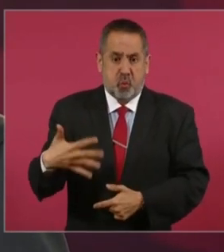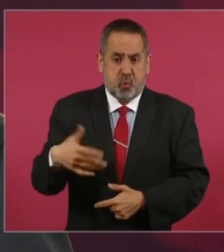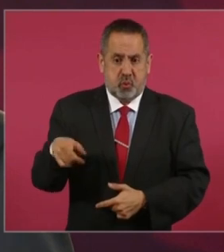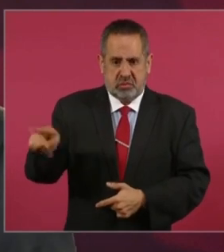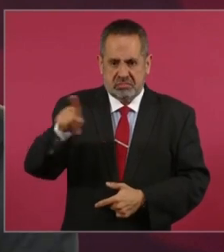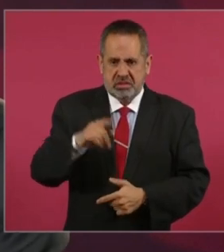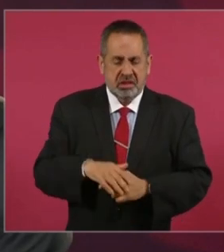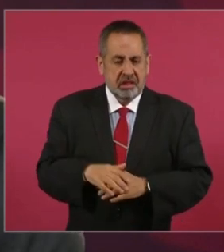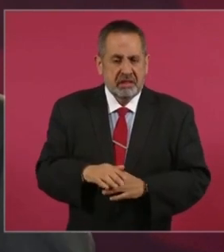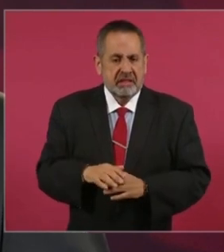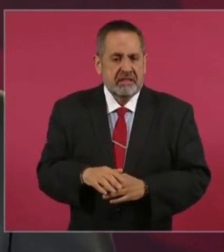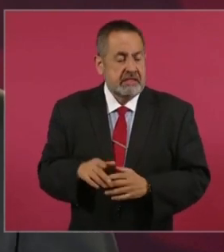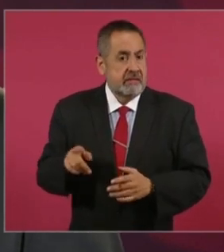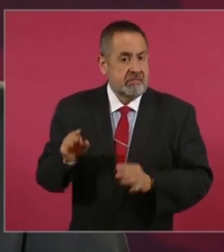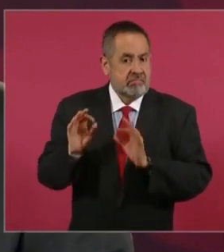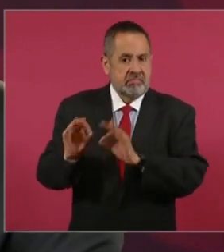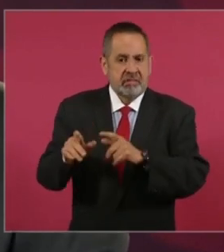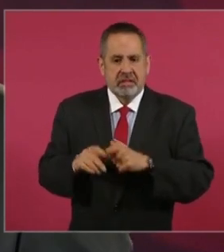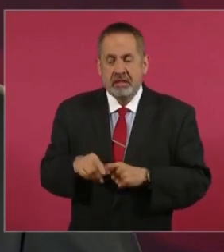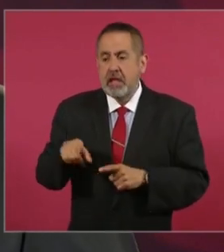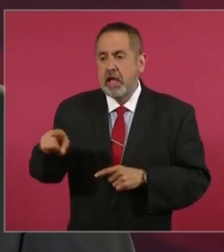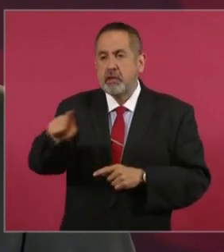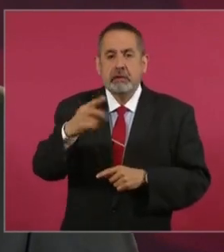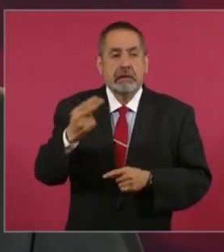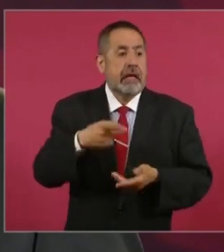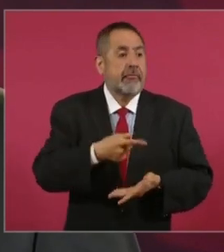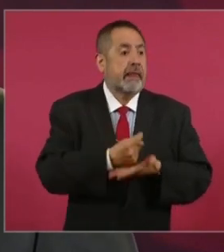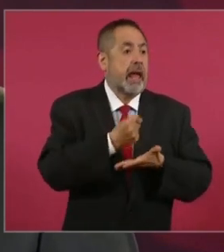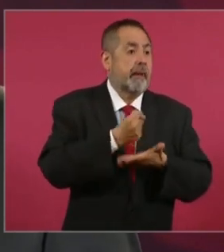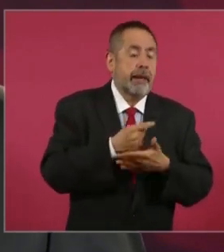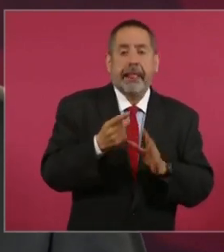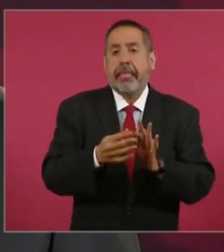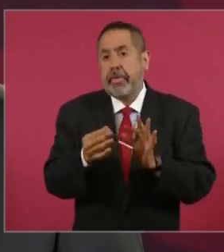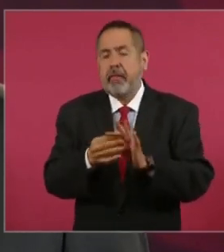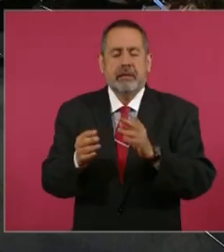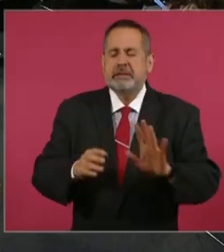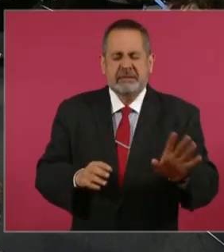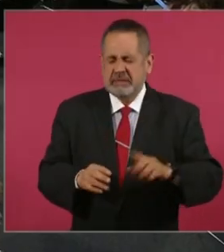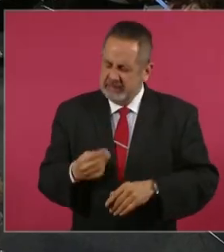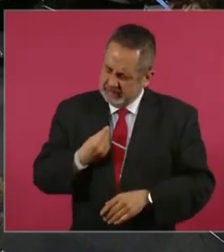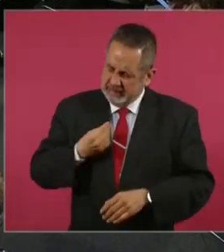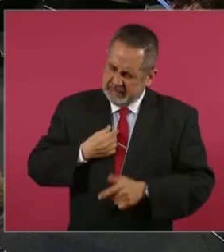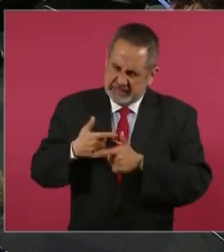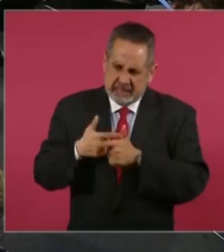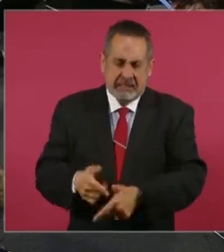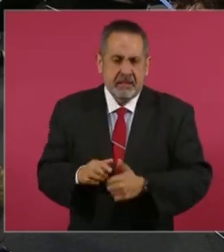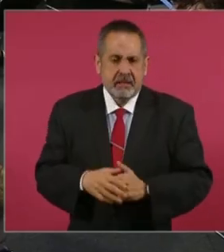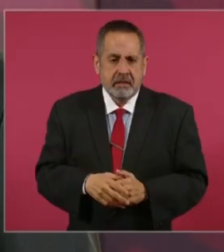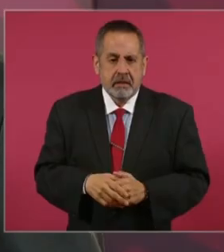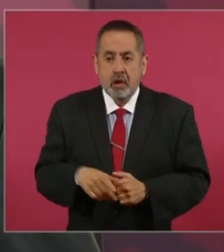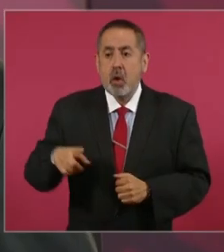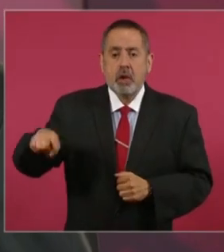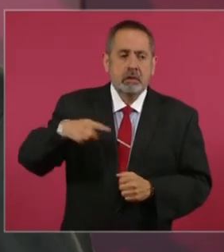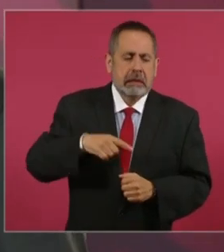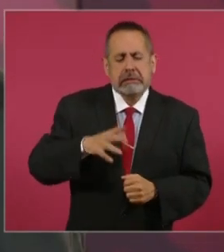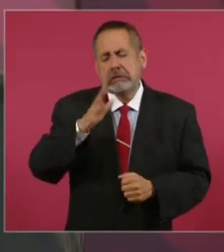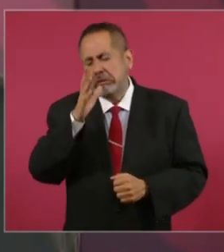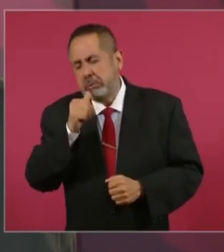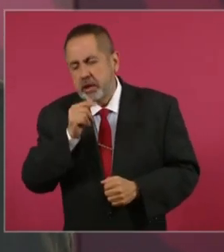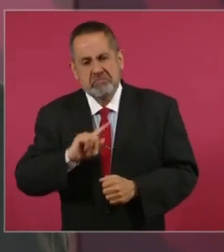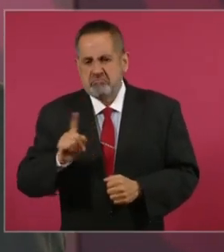no tienen que ir a terapias o dicen a la primera no se va a poder